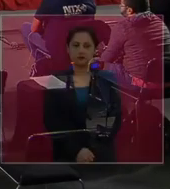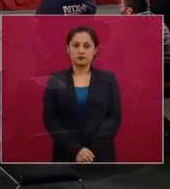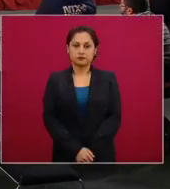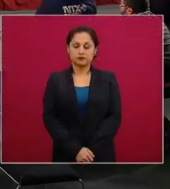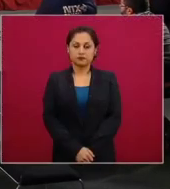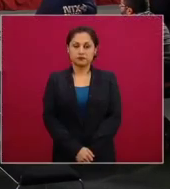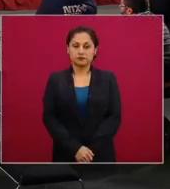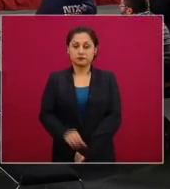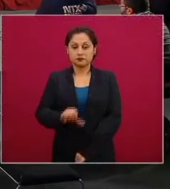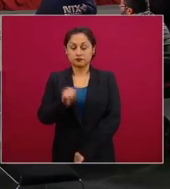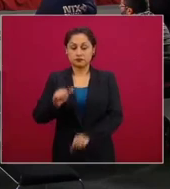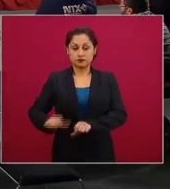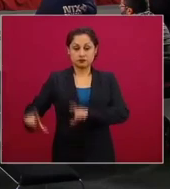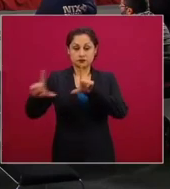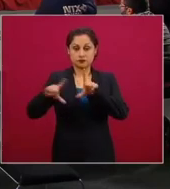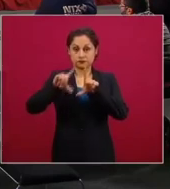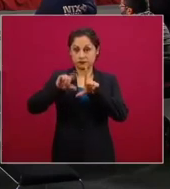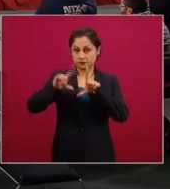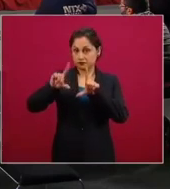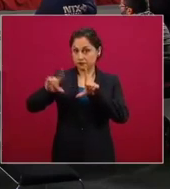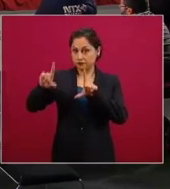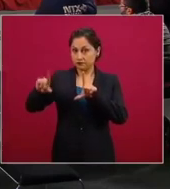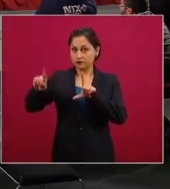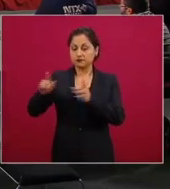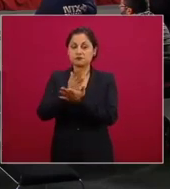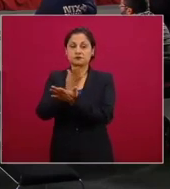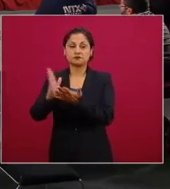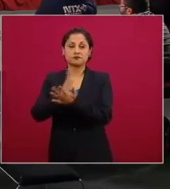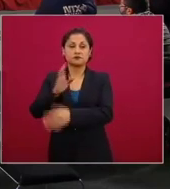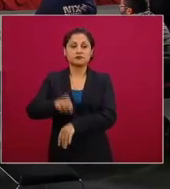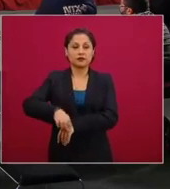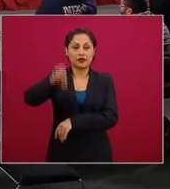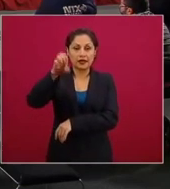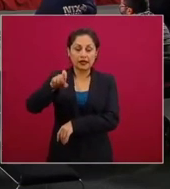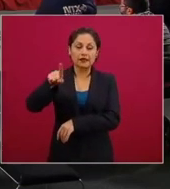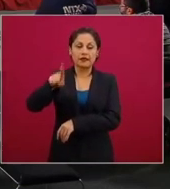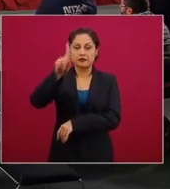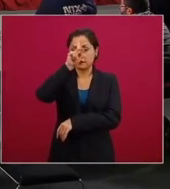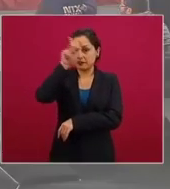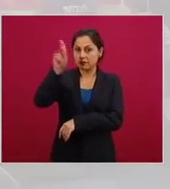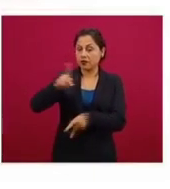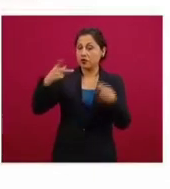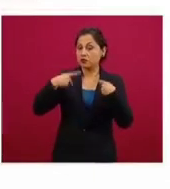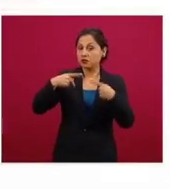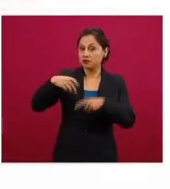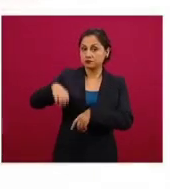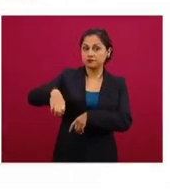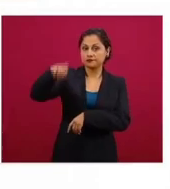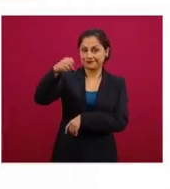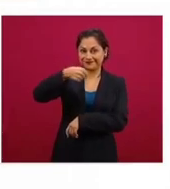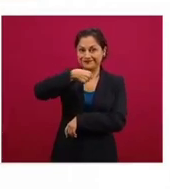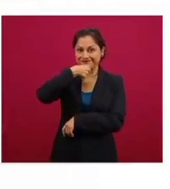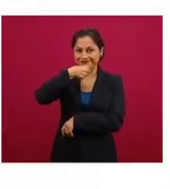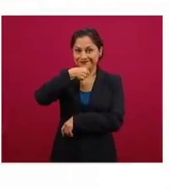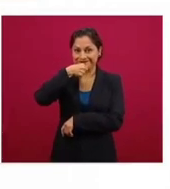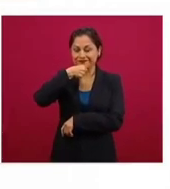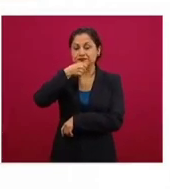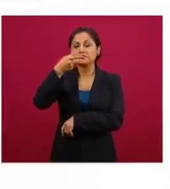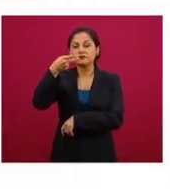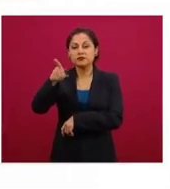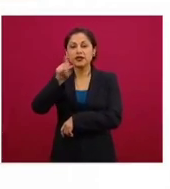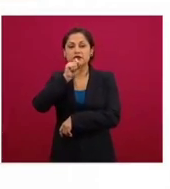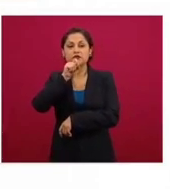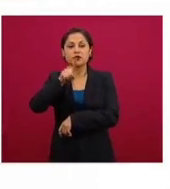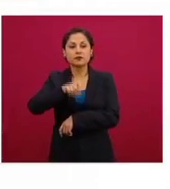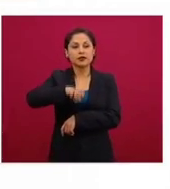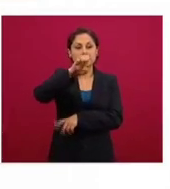donde pero esas zonas tendrán más delicados, un alza en los contagios. pero también en la edad intermedia,